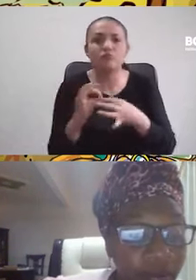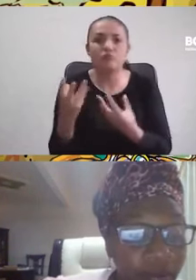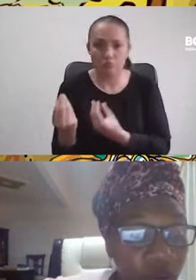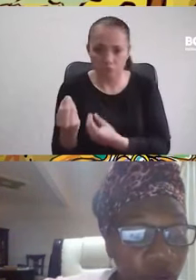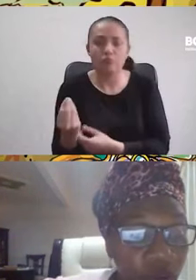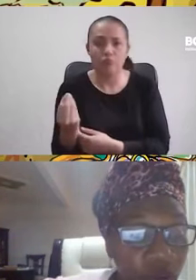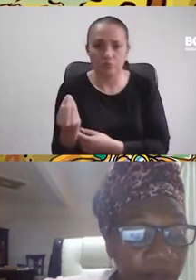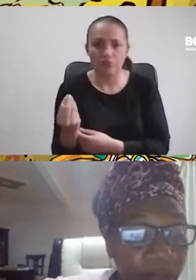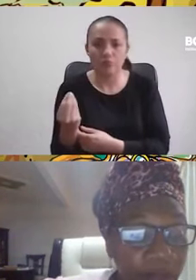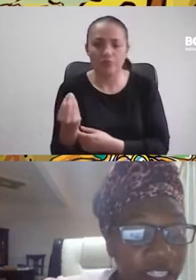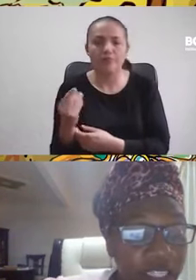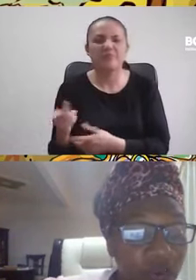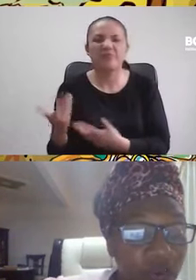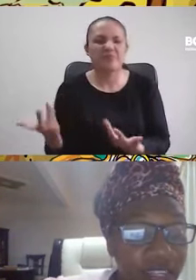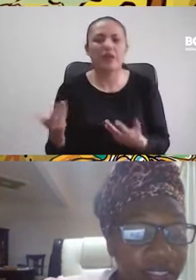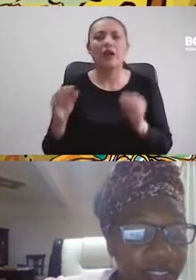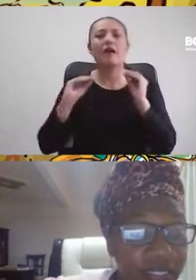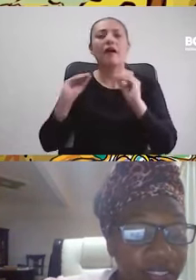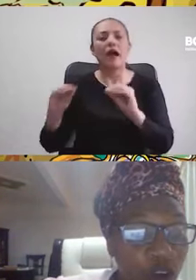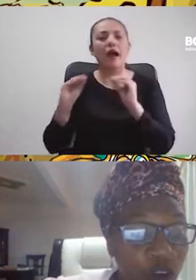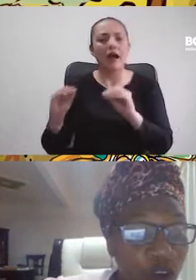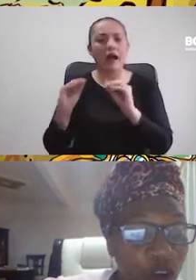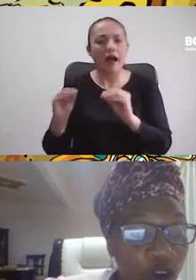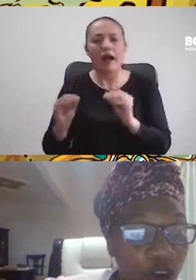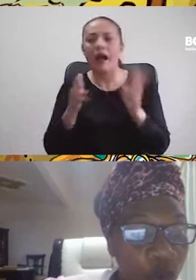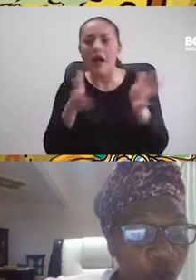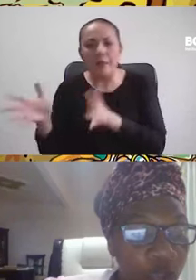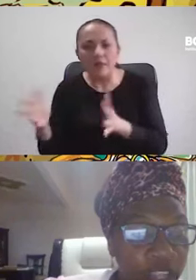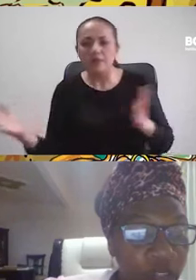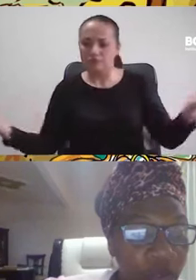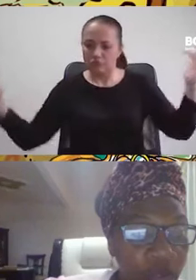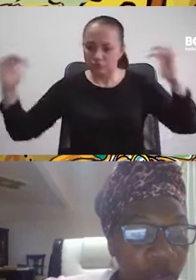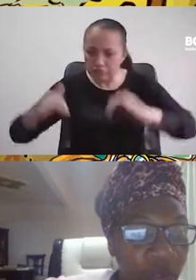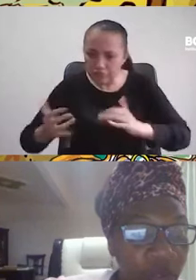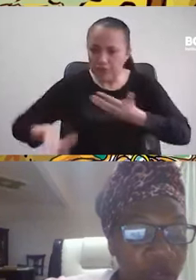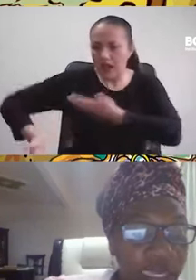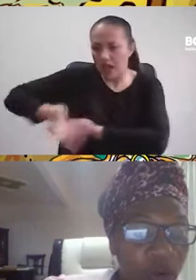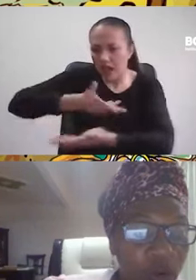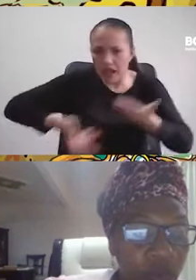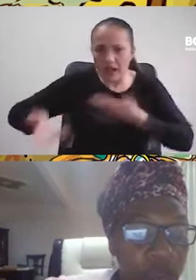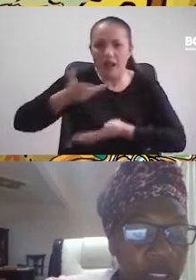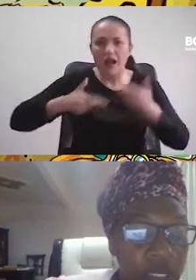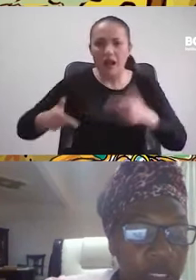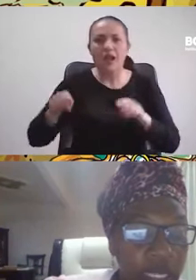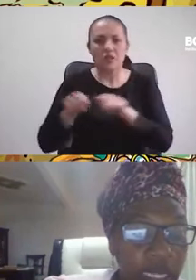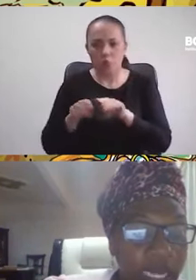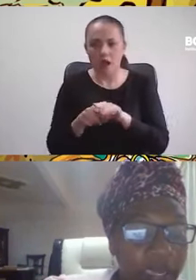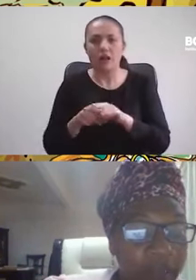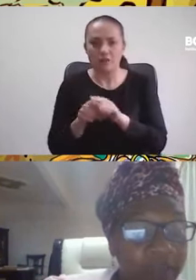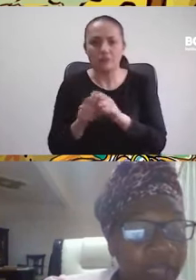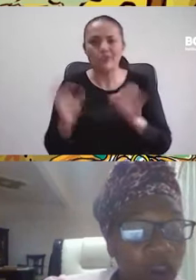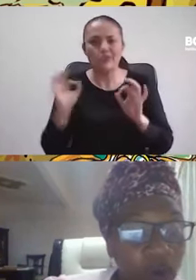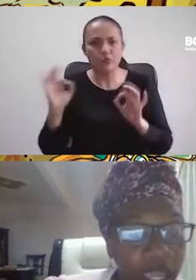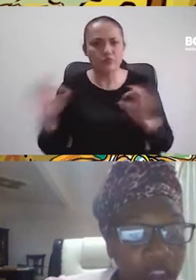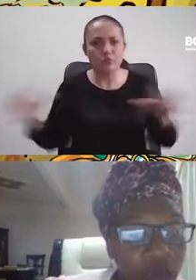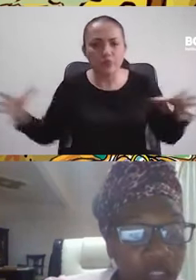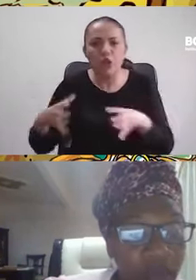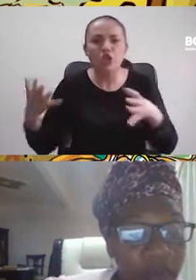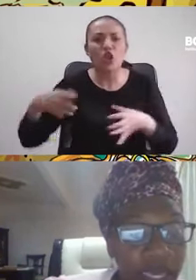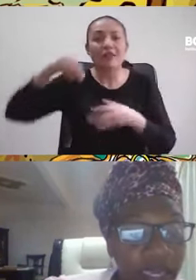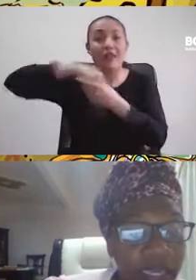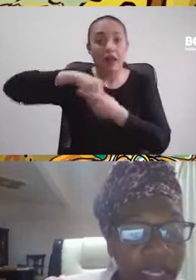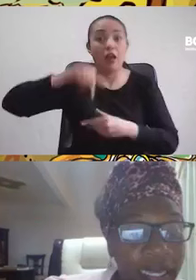las capacitaciones que se dan, con los encuentros que tenemos, que nos damos desde el colegio